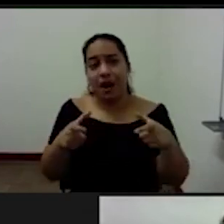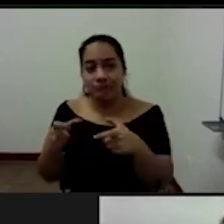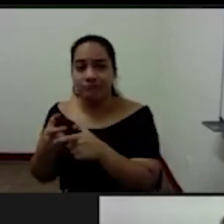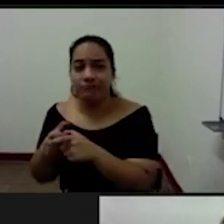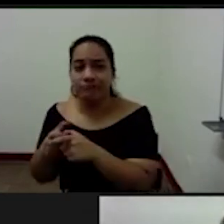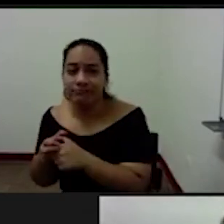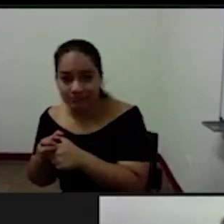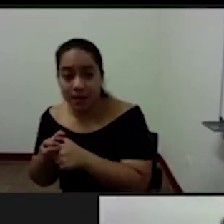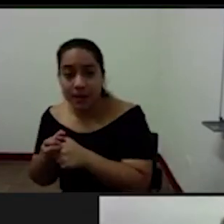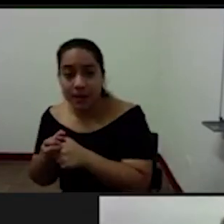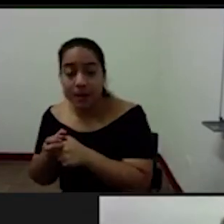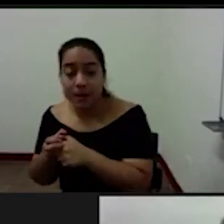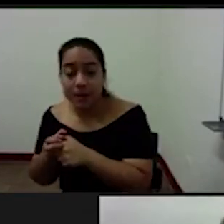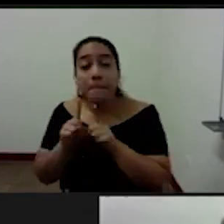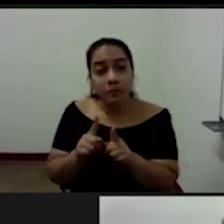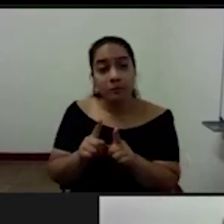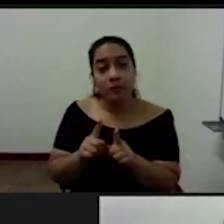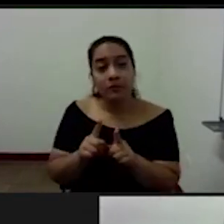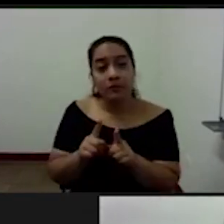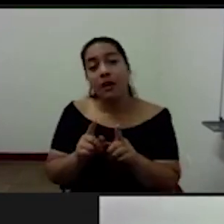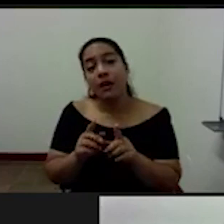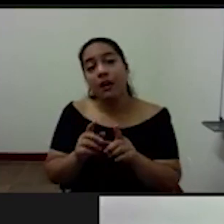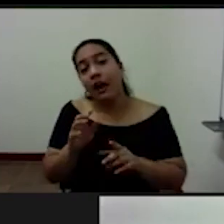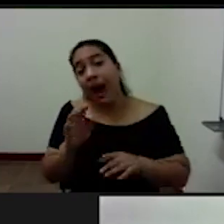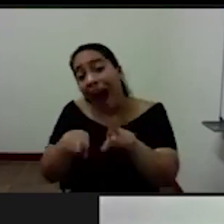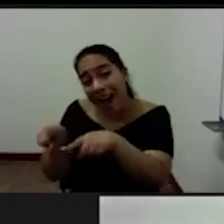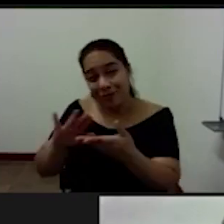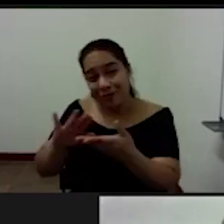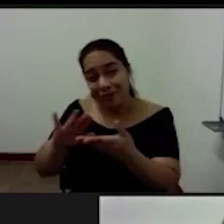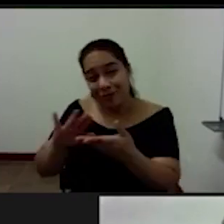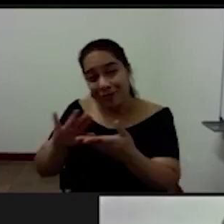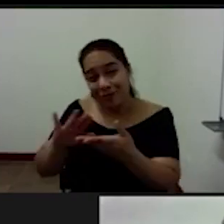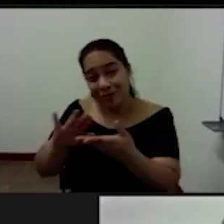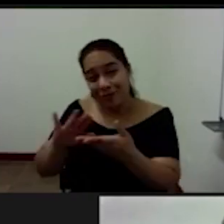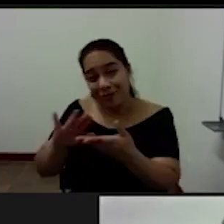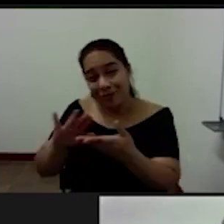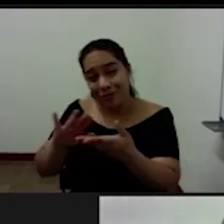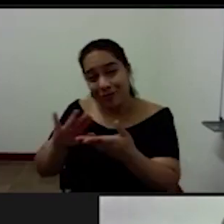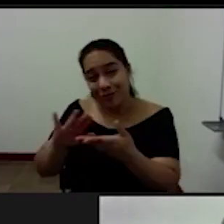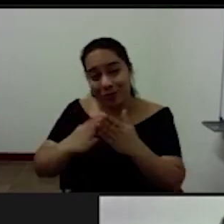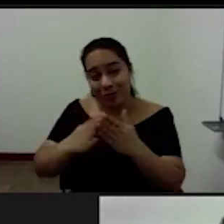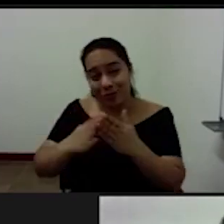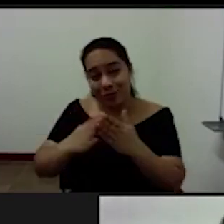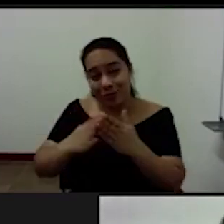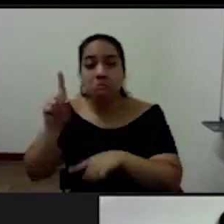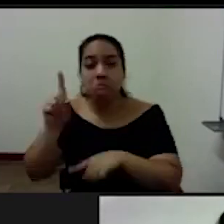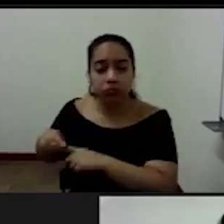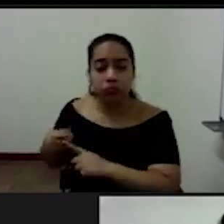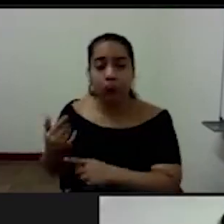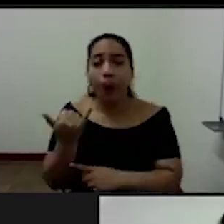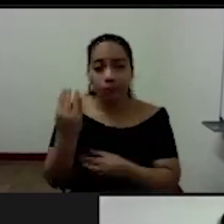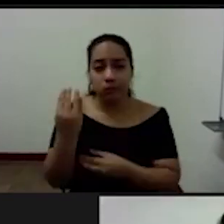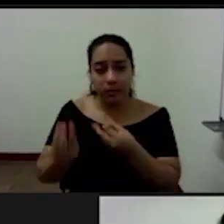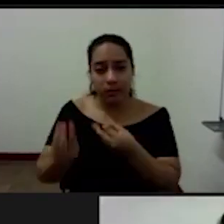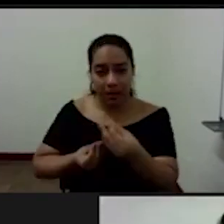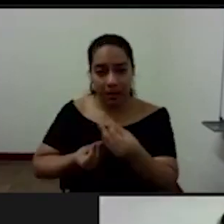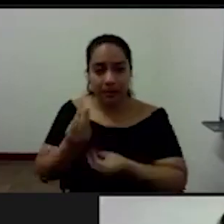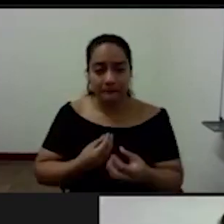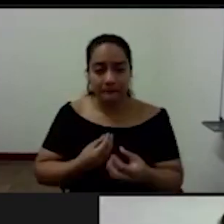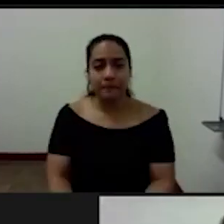pero sí, en algunas comunidades estos hombres también elaboran los tejidos.